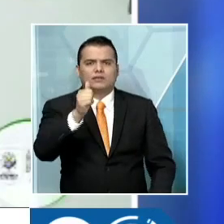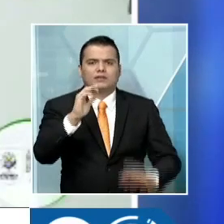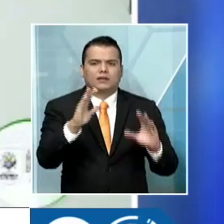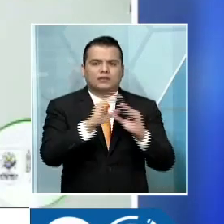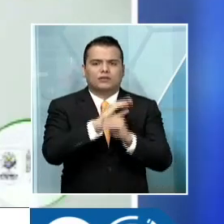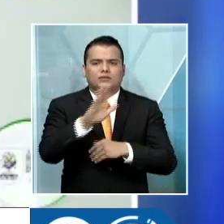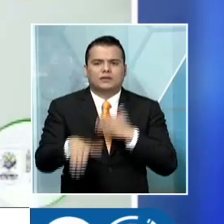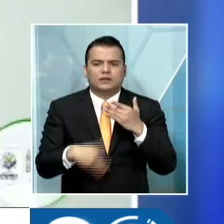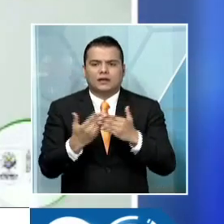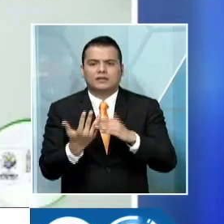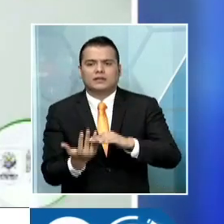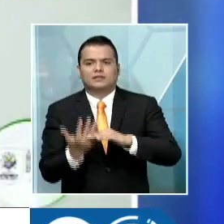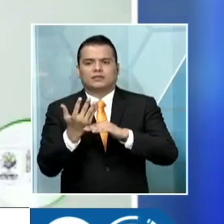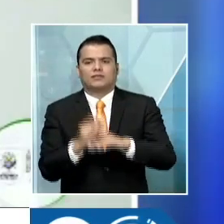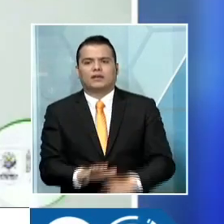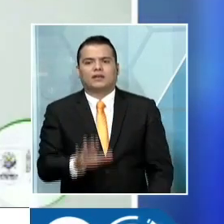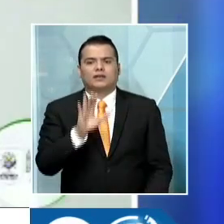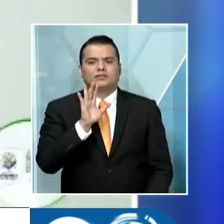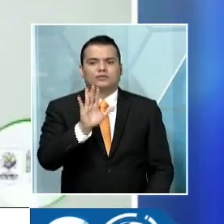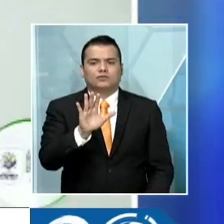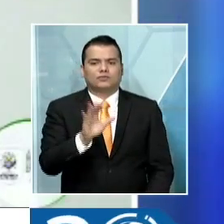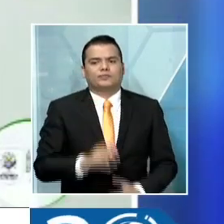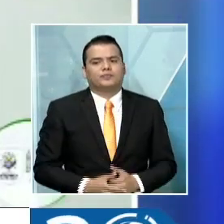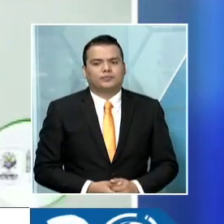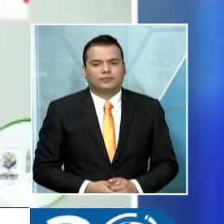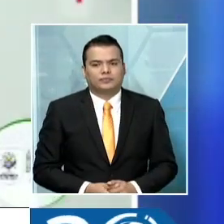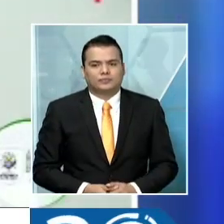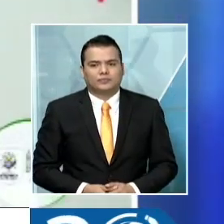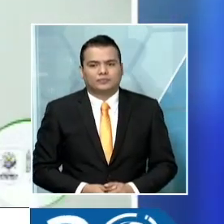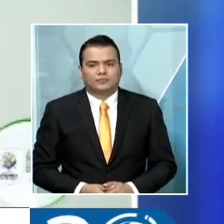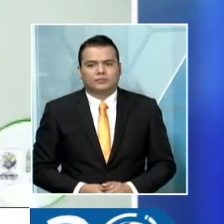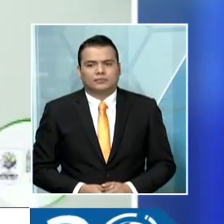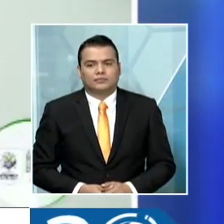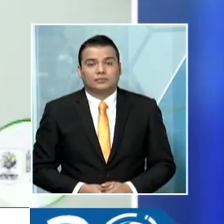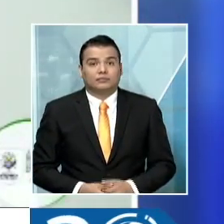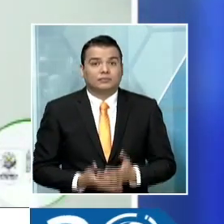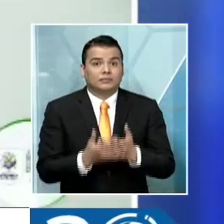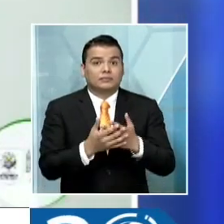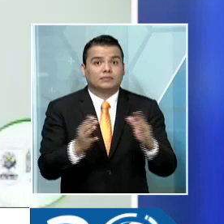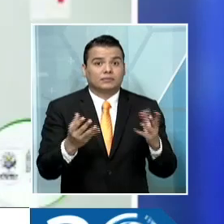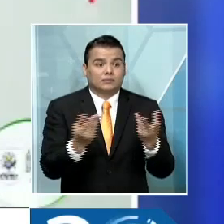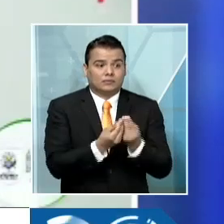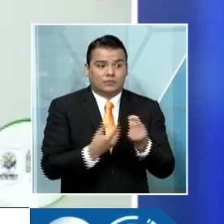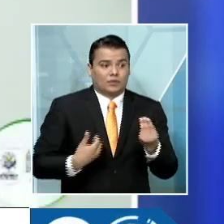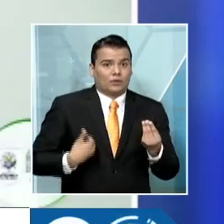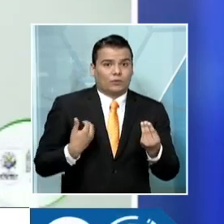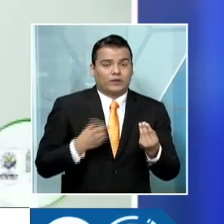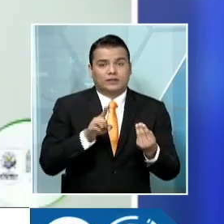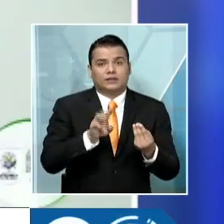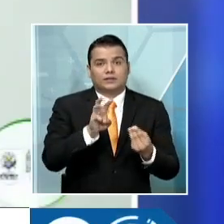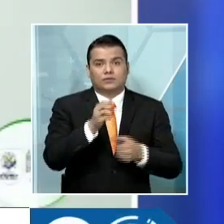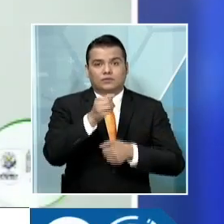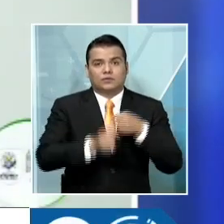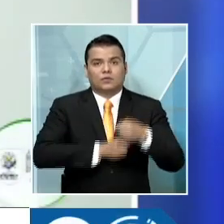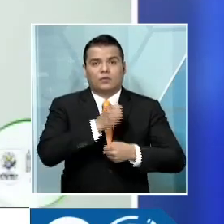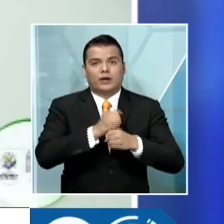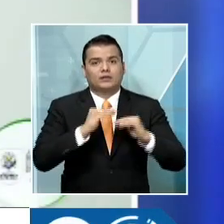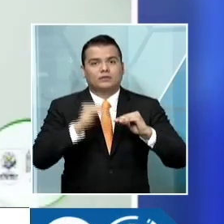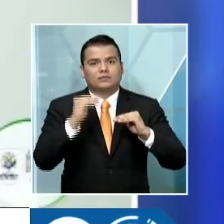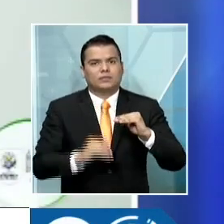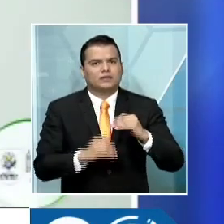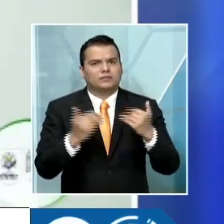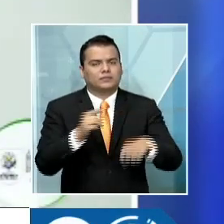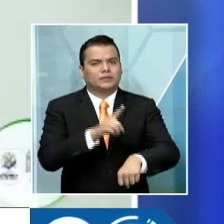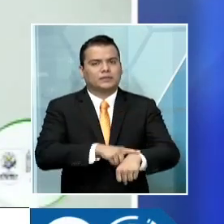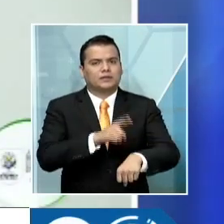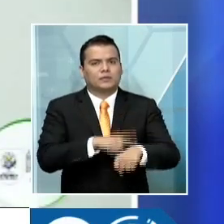las 5 de la mañana, el día viernes hasta el día martes. Para los menores de 18 años, se prohibirá el tránsito desde